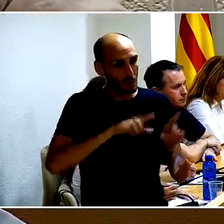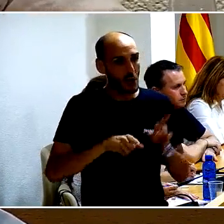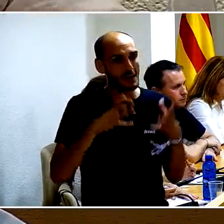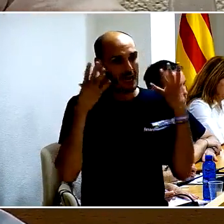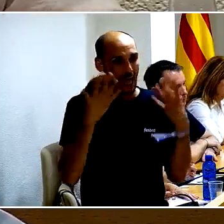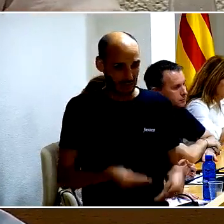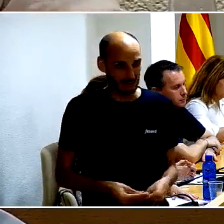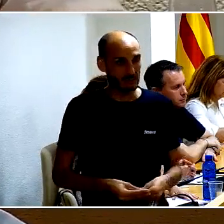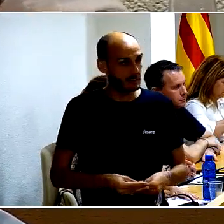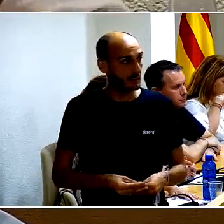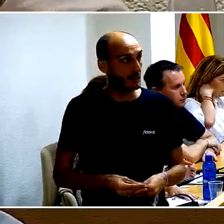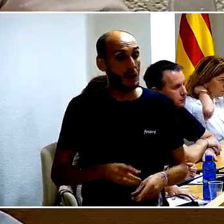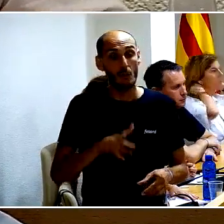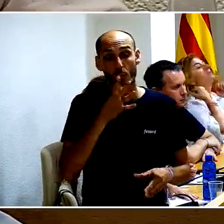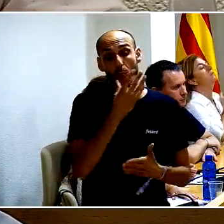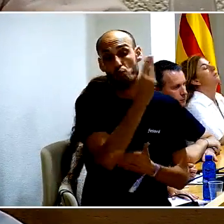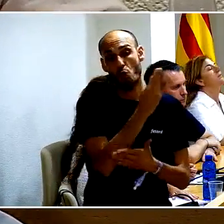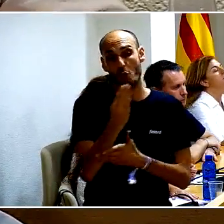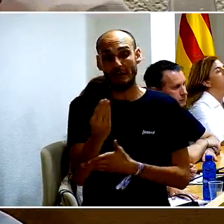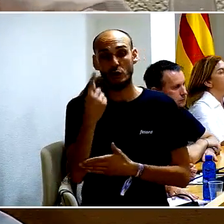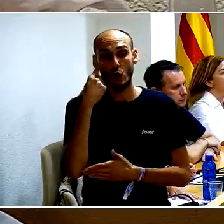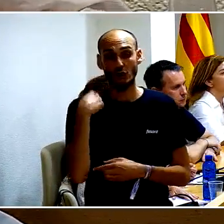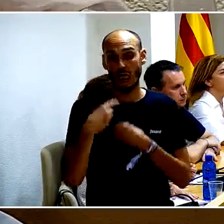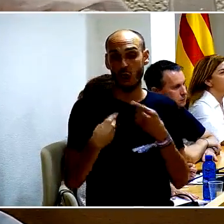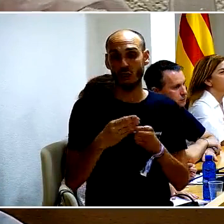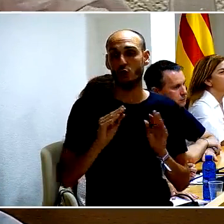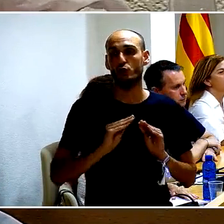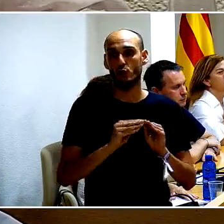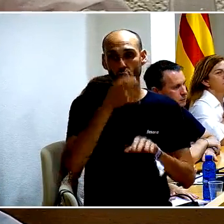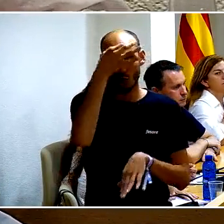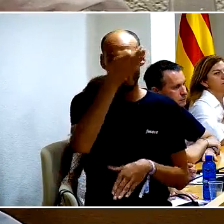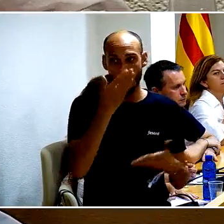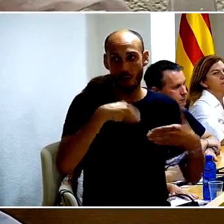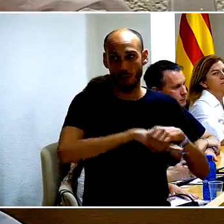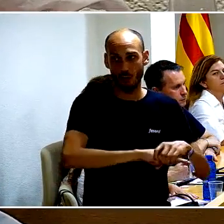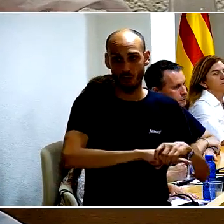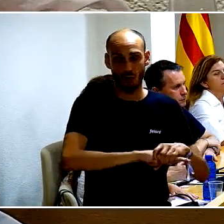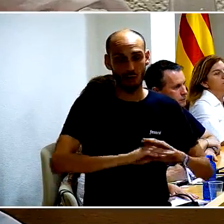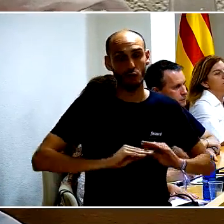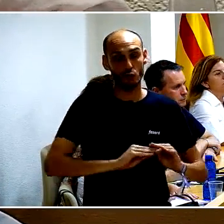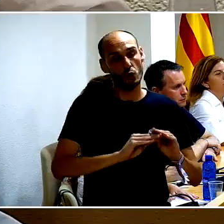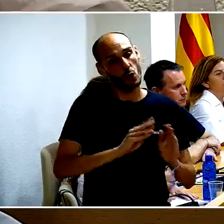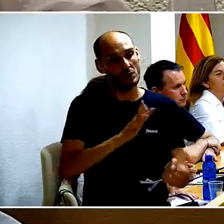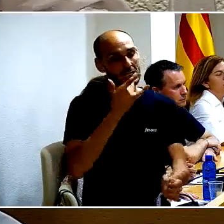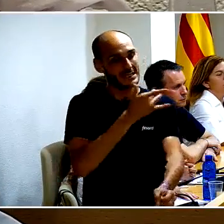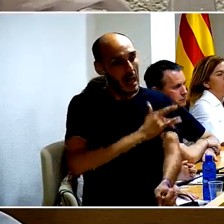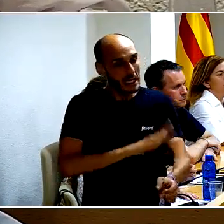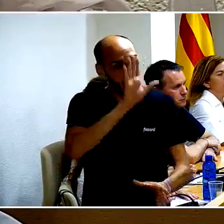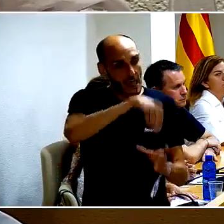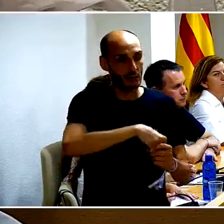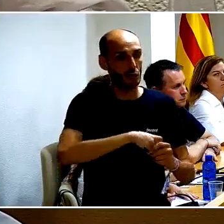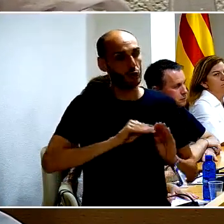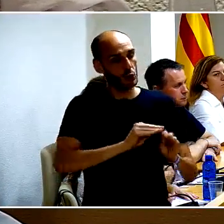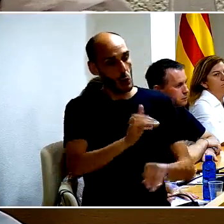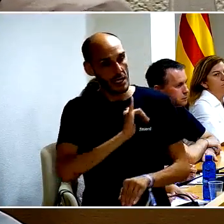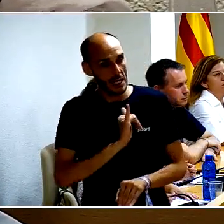las tradiciones, pertenecen a un pueblo, señor Torralba. Forman parte de su ADN, de su identidad, y siempre estaremos a